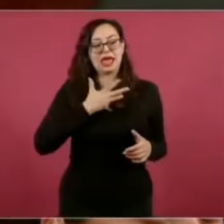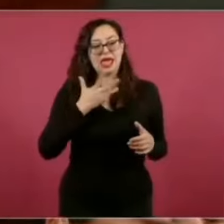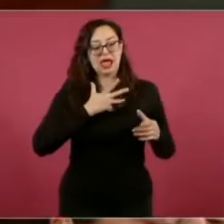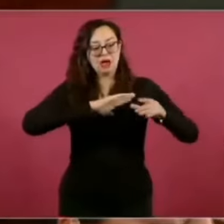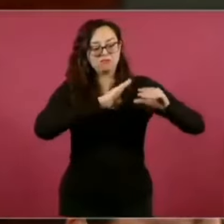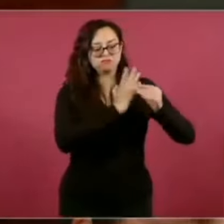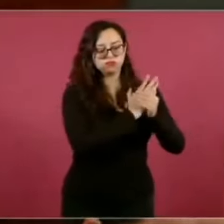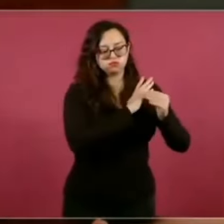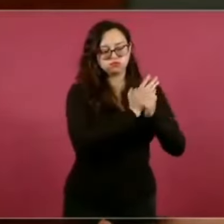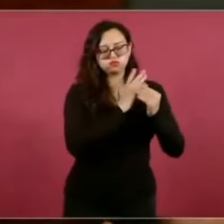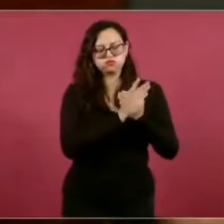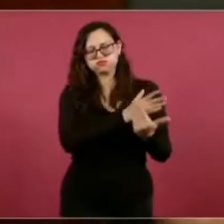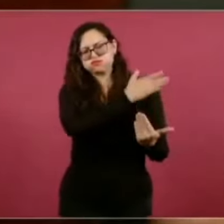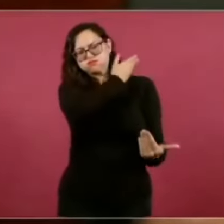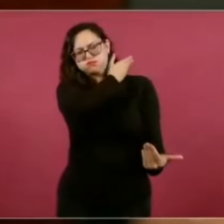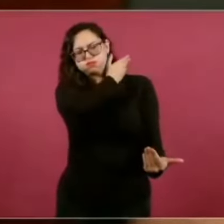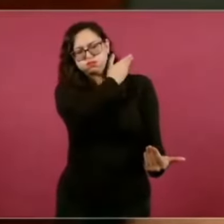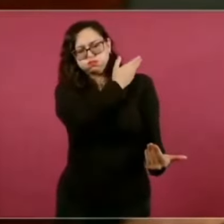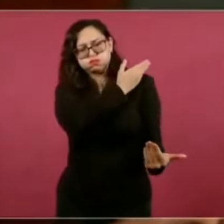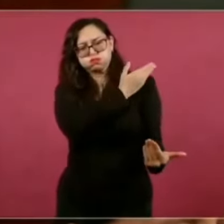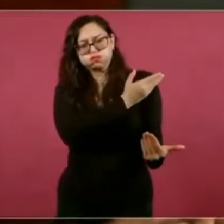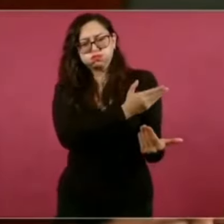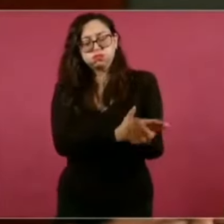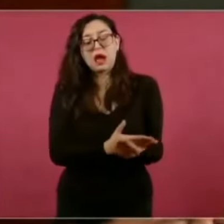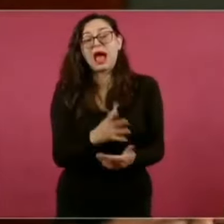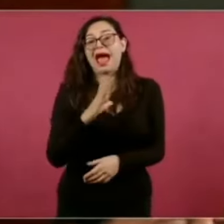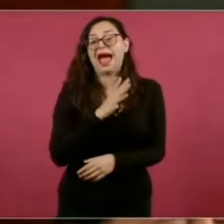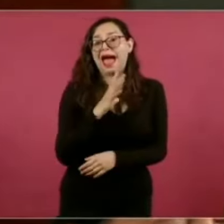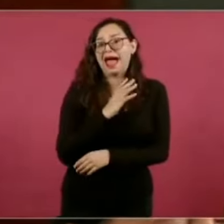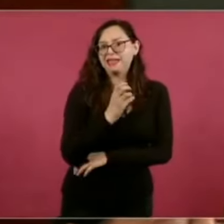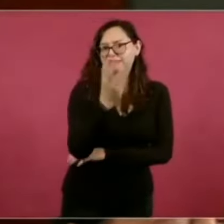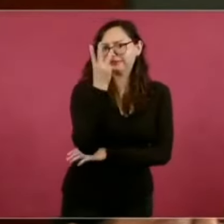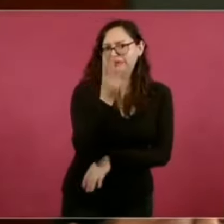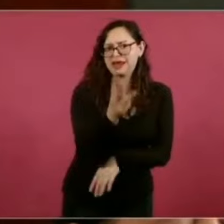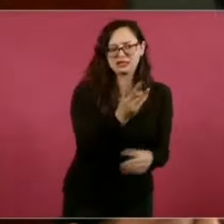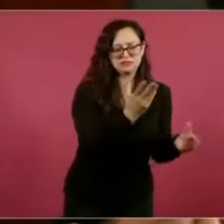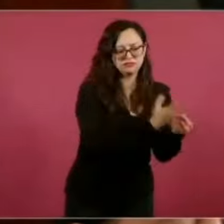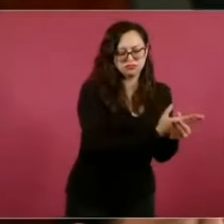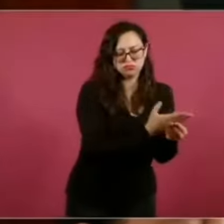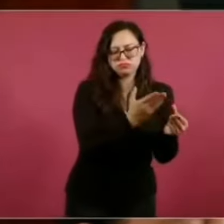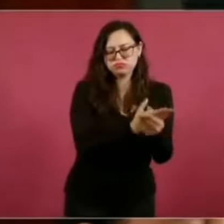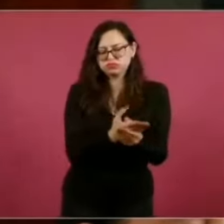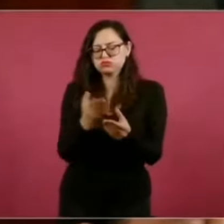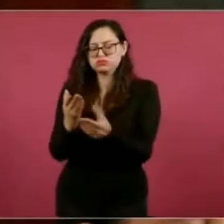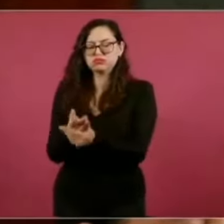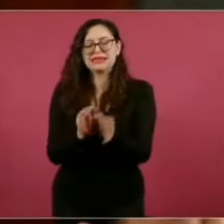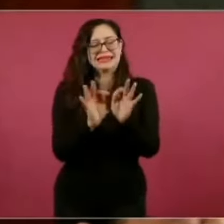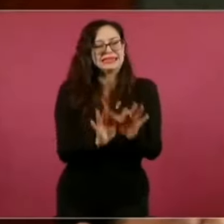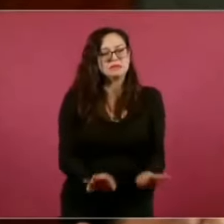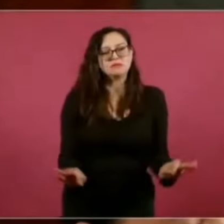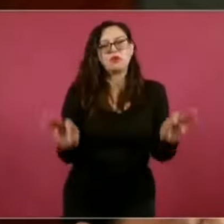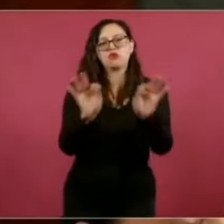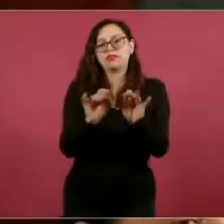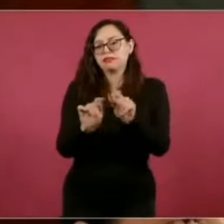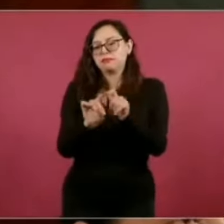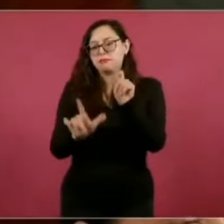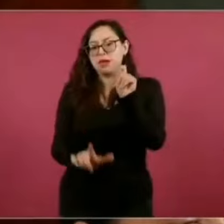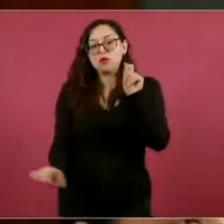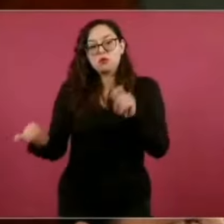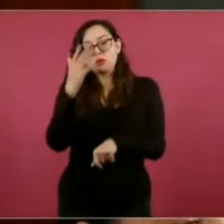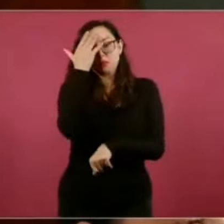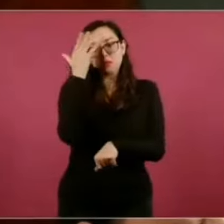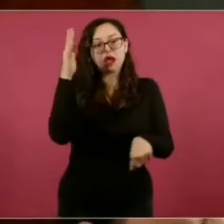3 expedientes importantes para la memoria del pueblo de México, y que se habla justamente de esta memoria y